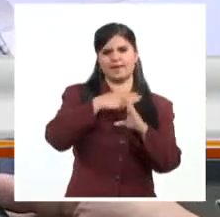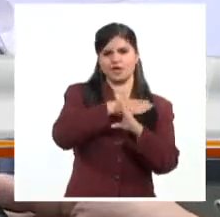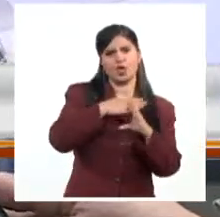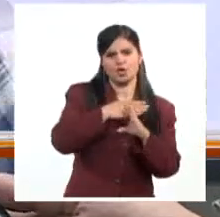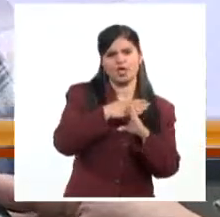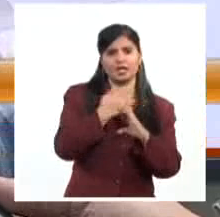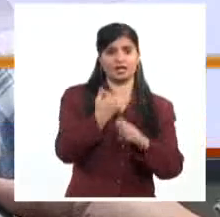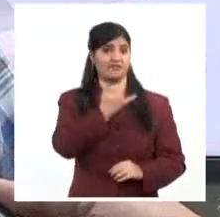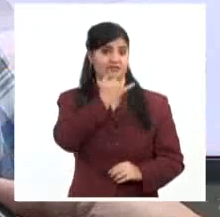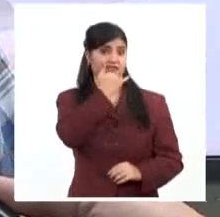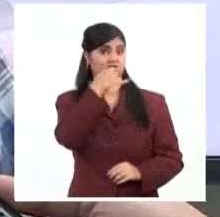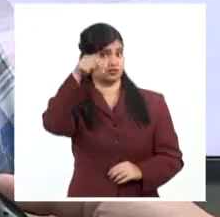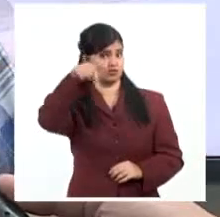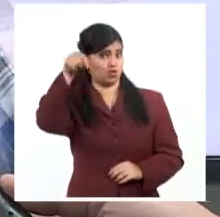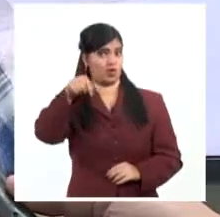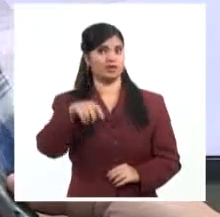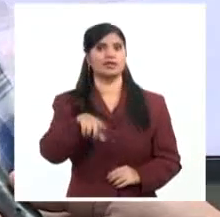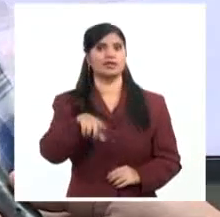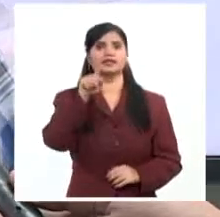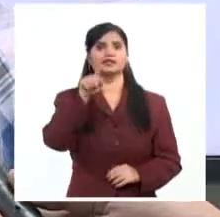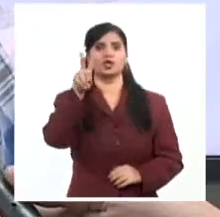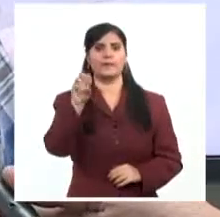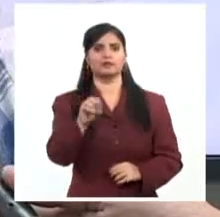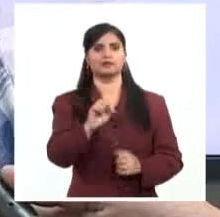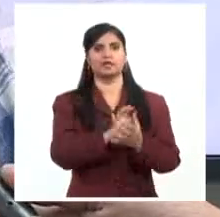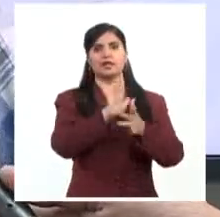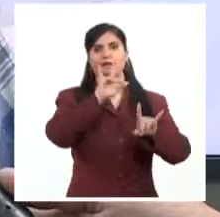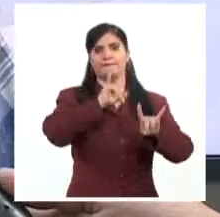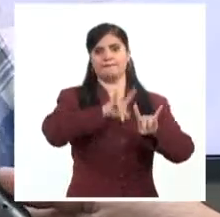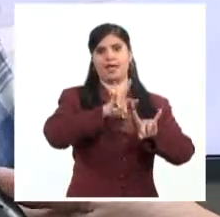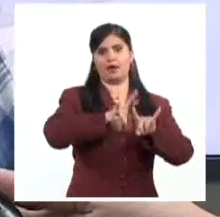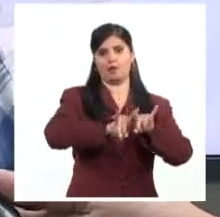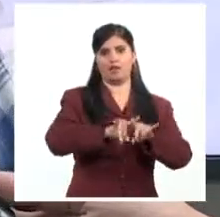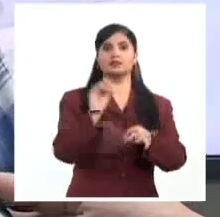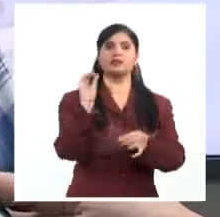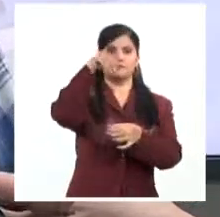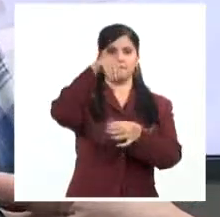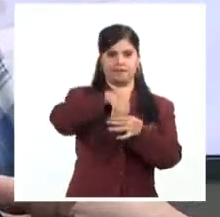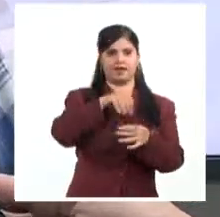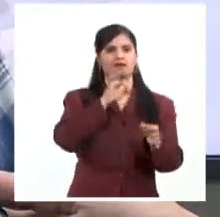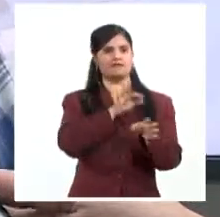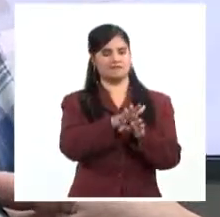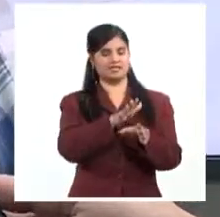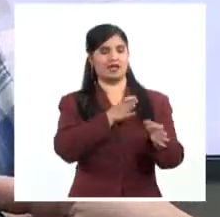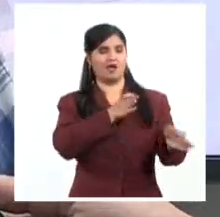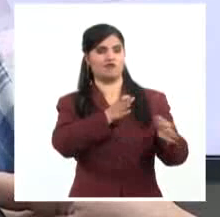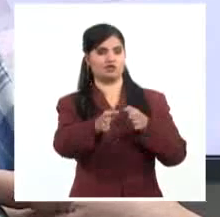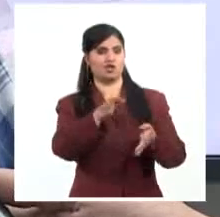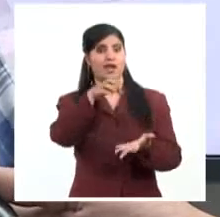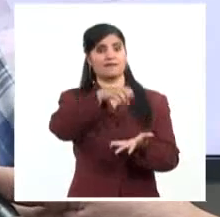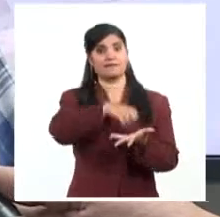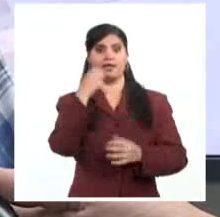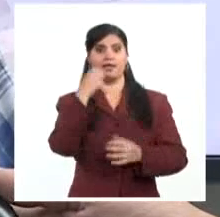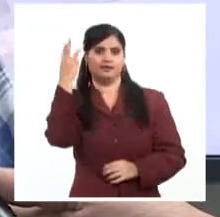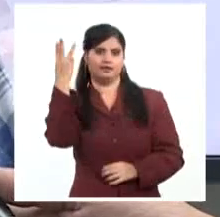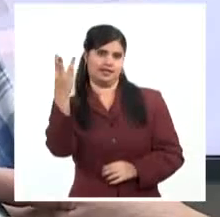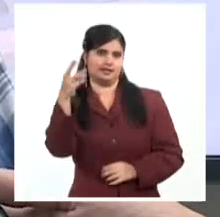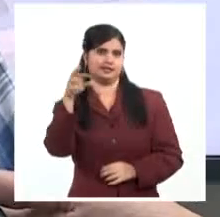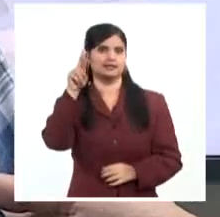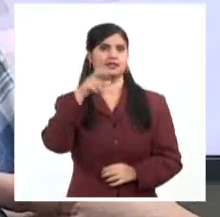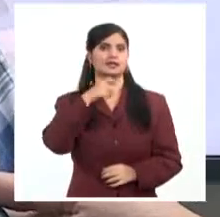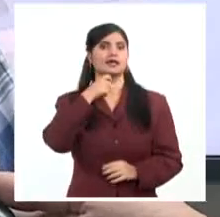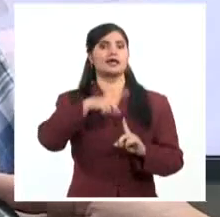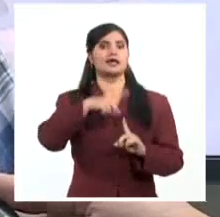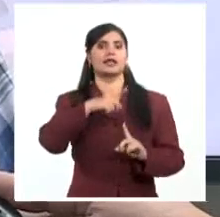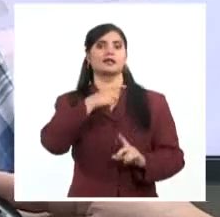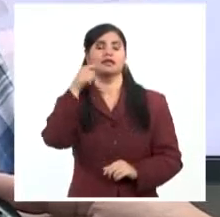entregando ya energía al sistema. Son aproximadamente 220 megawatts que se van a incorporar al sistema, más la unidad 3 de la termoeléctrica Renta, que también se debe incorporar en el